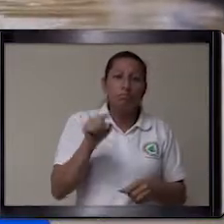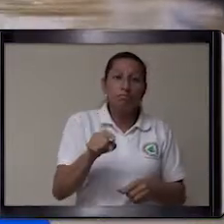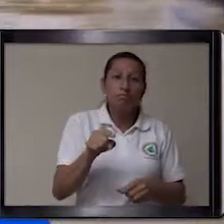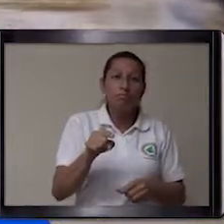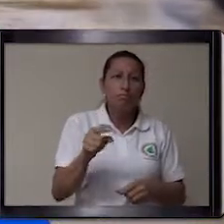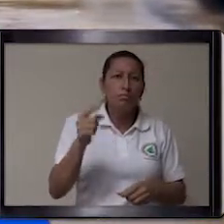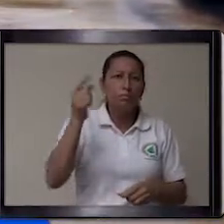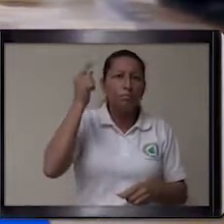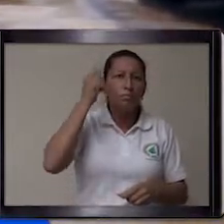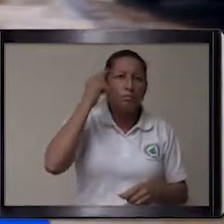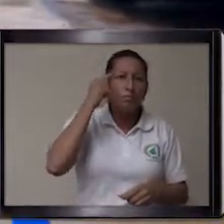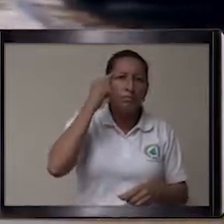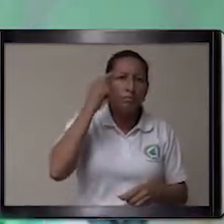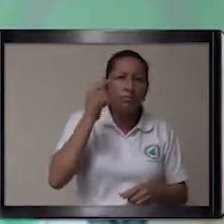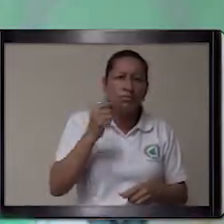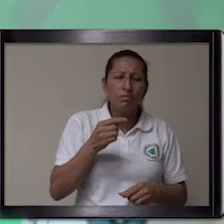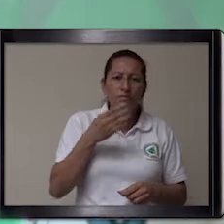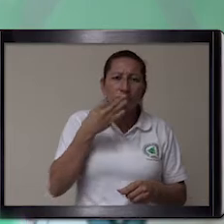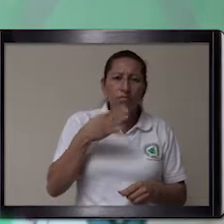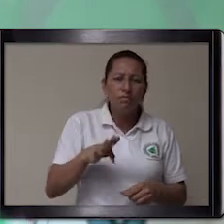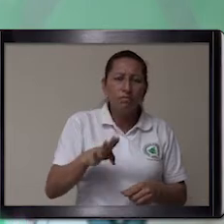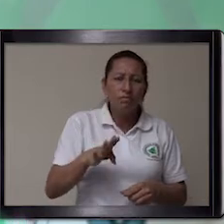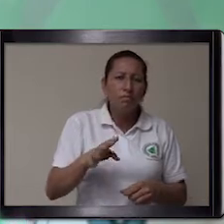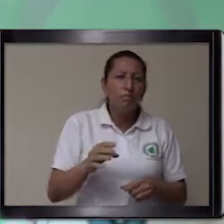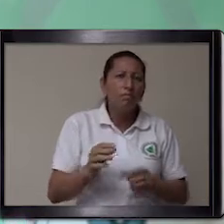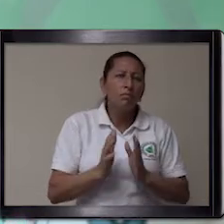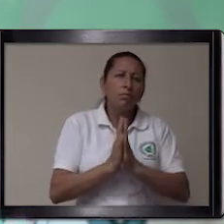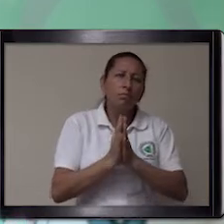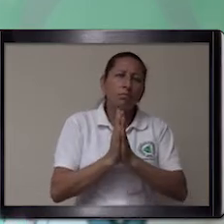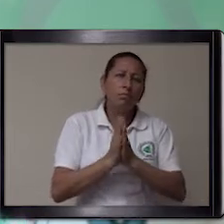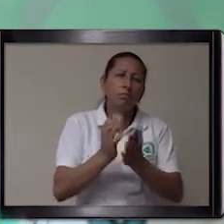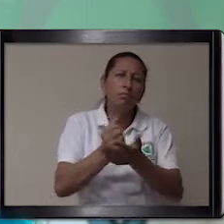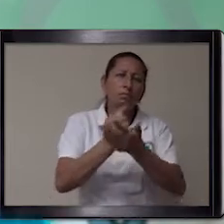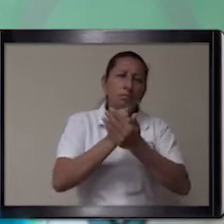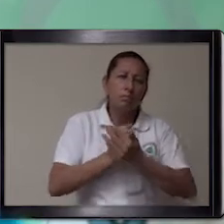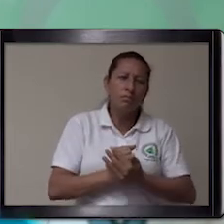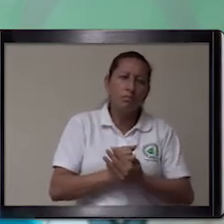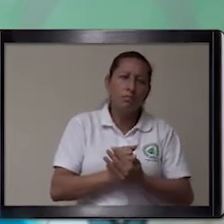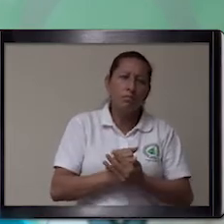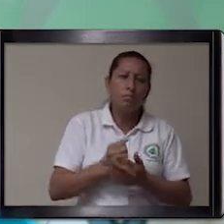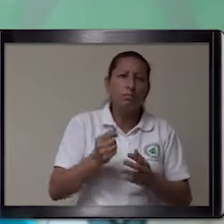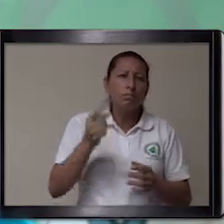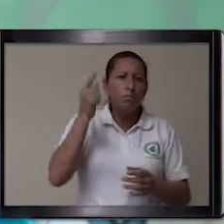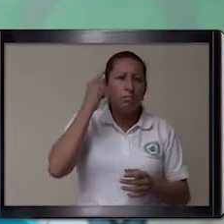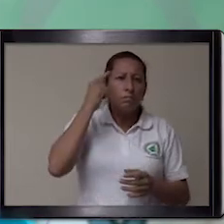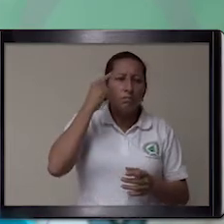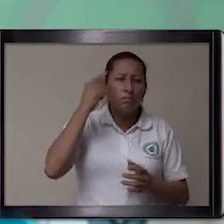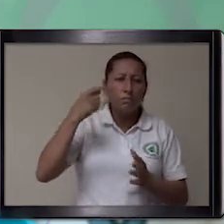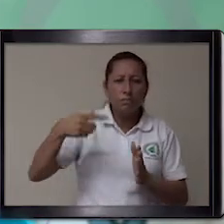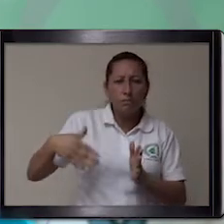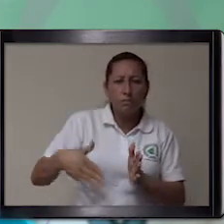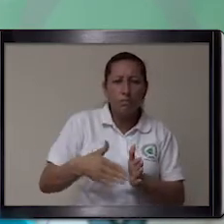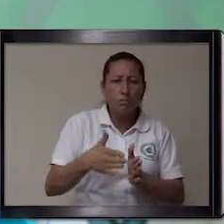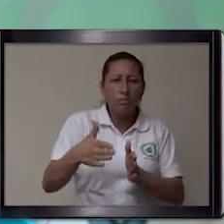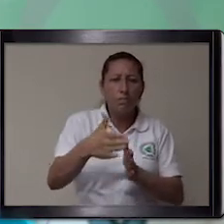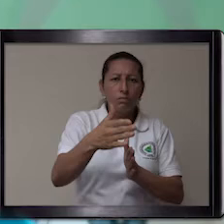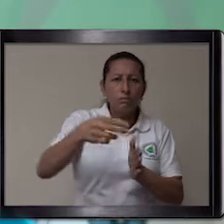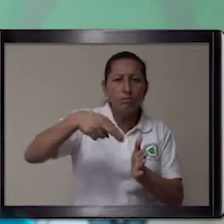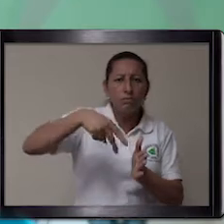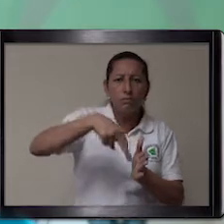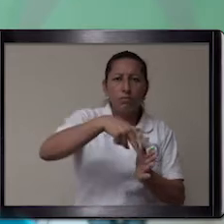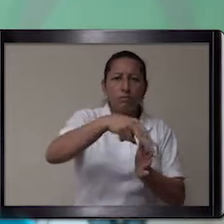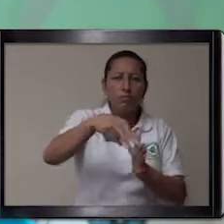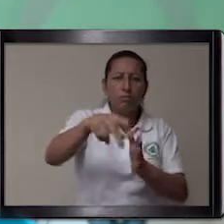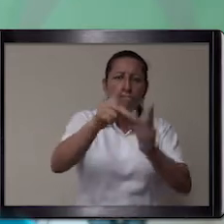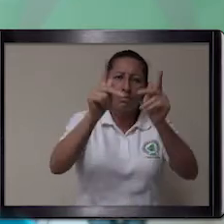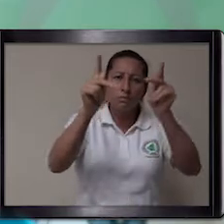evidencia, automáticamente los sistemas de evacuación, las rutas de evacuación y dónde es que nos